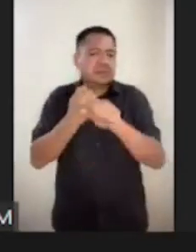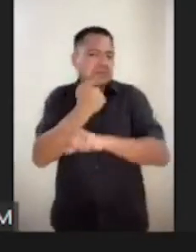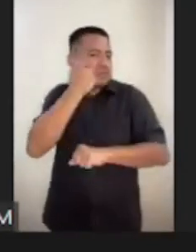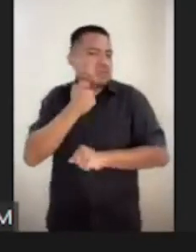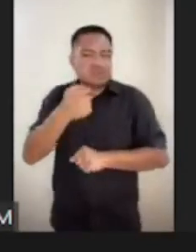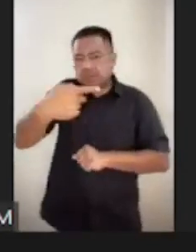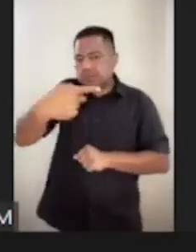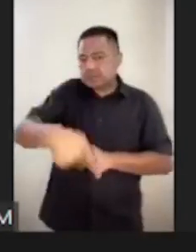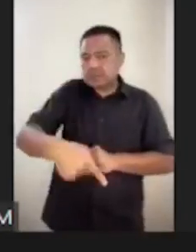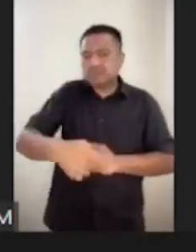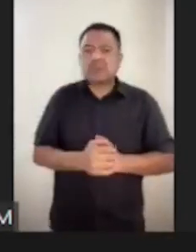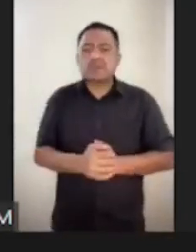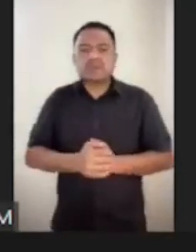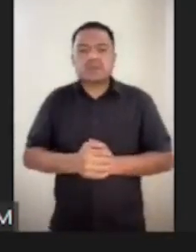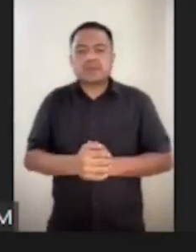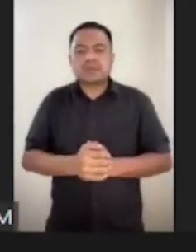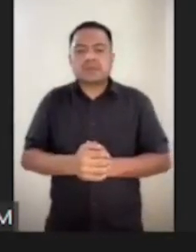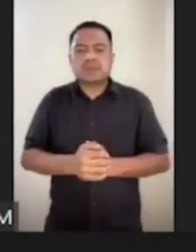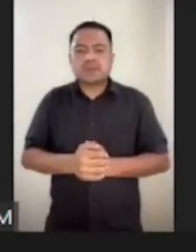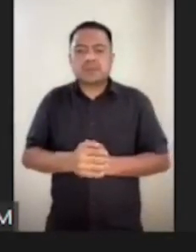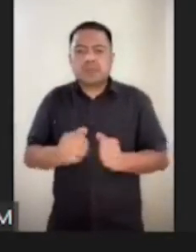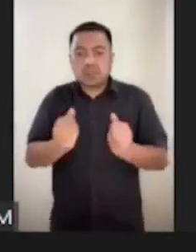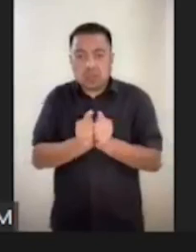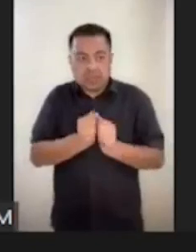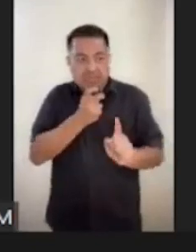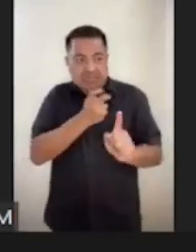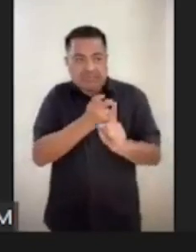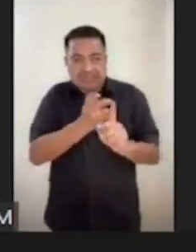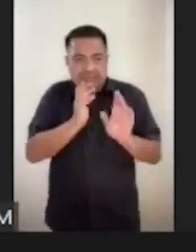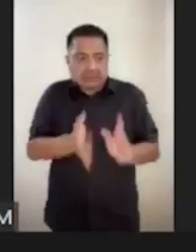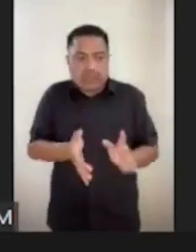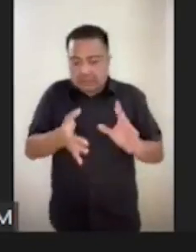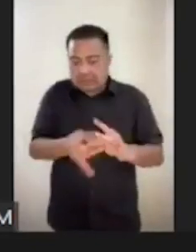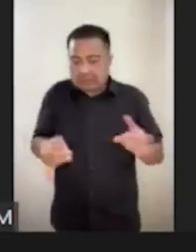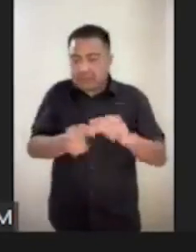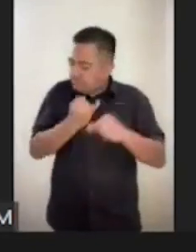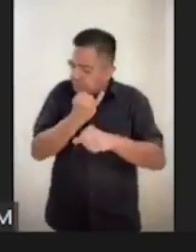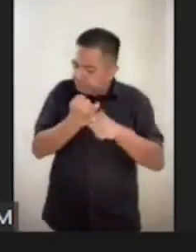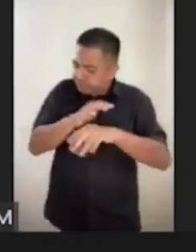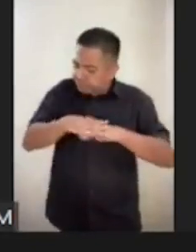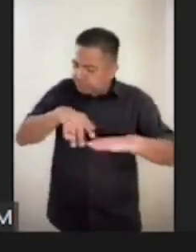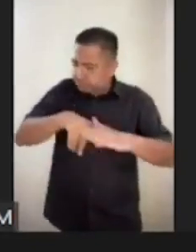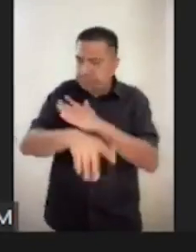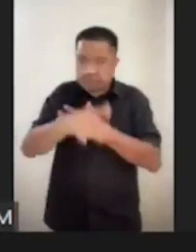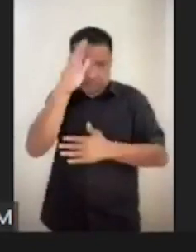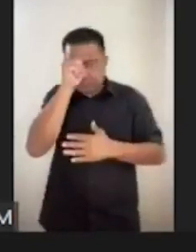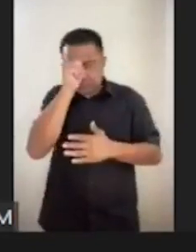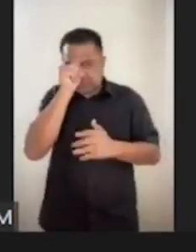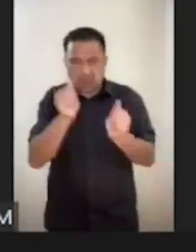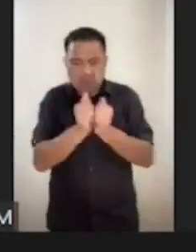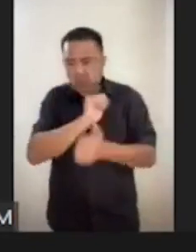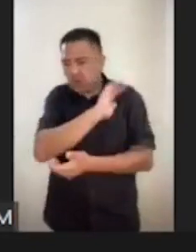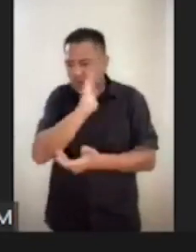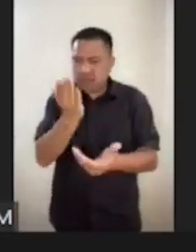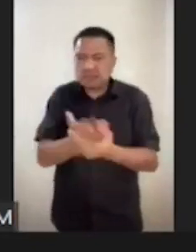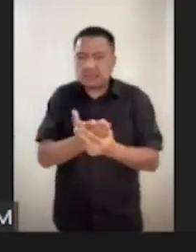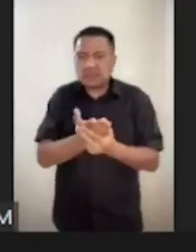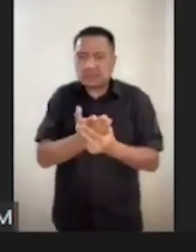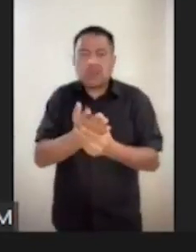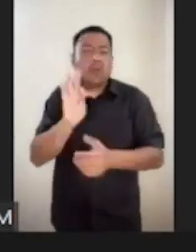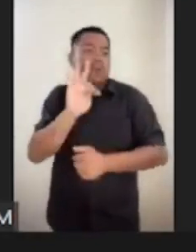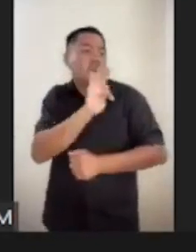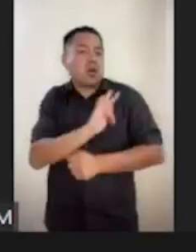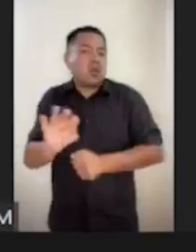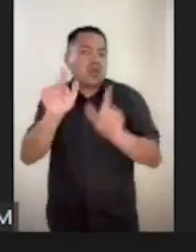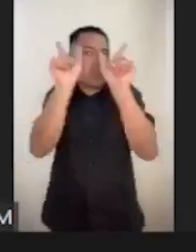del Estado de Guerrero. Lo anterior, en virtud de que del análisis del caudal probatorio que obra en el expediente, es posible concluir